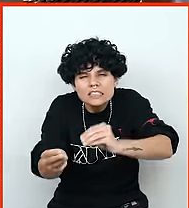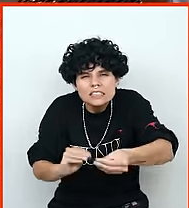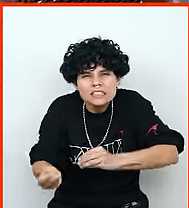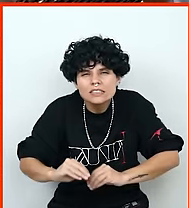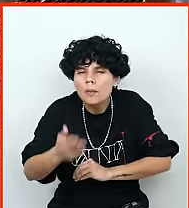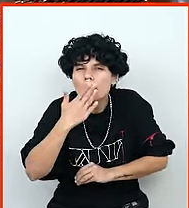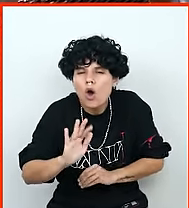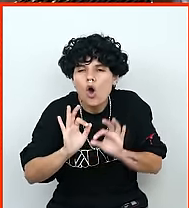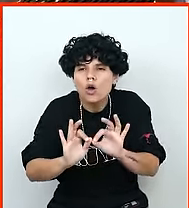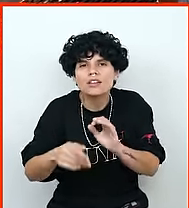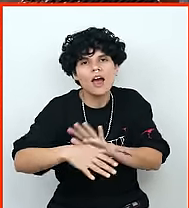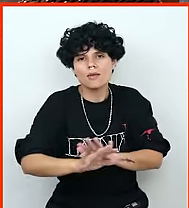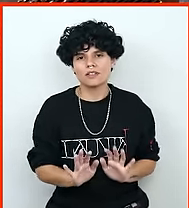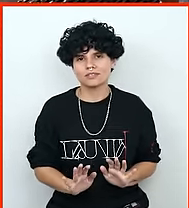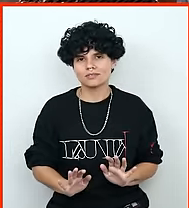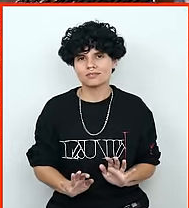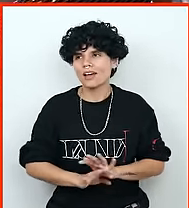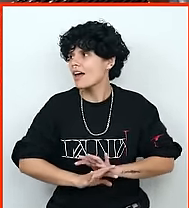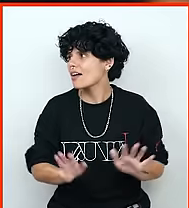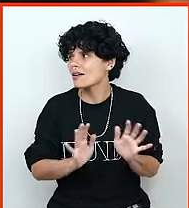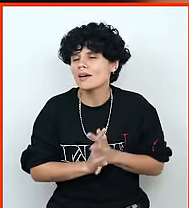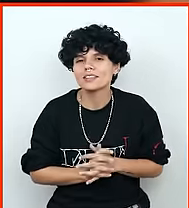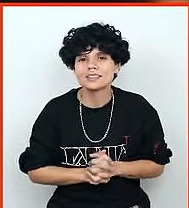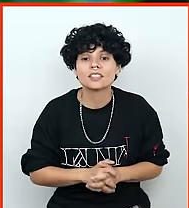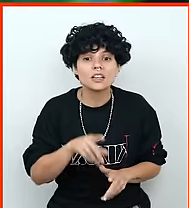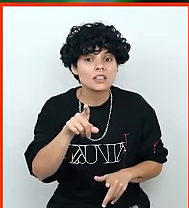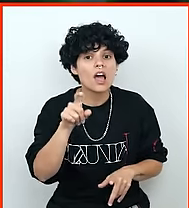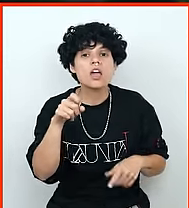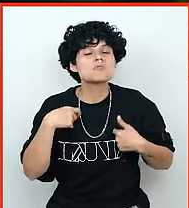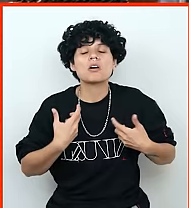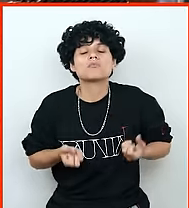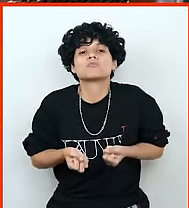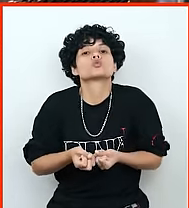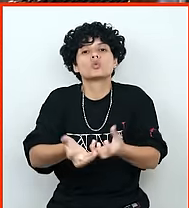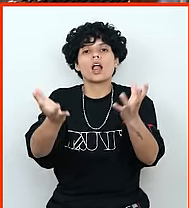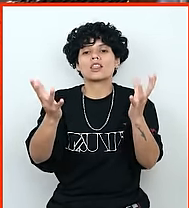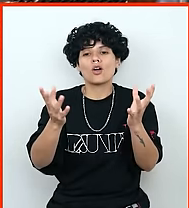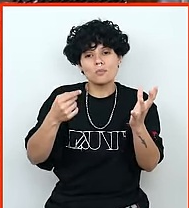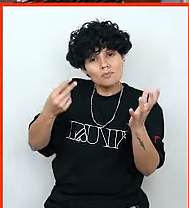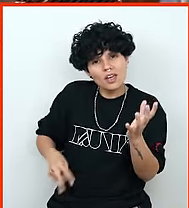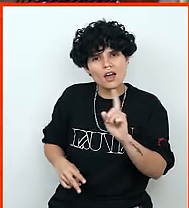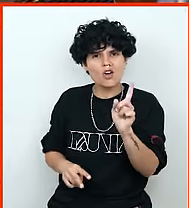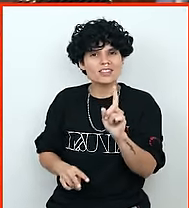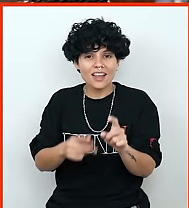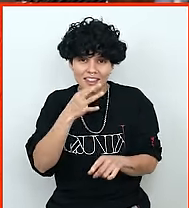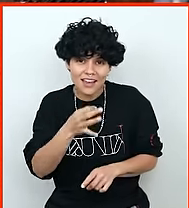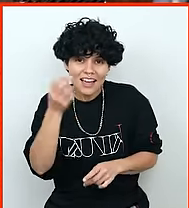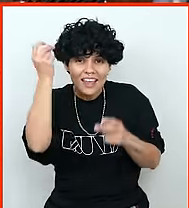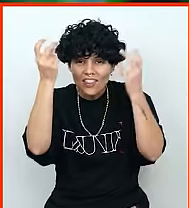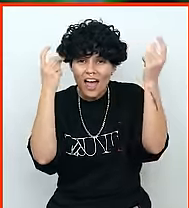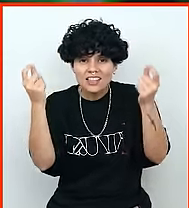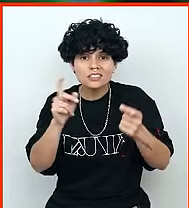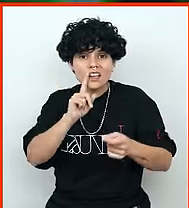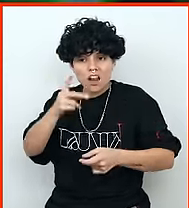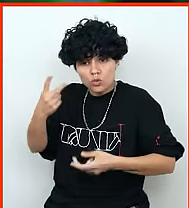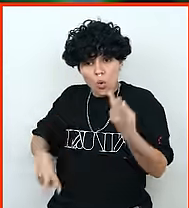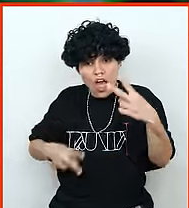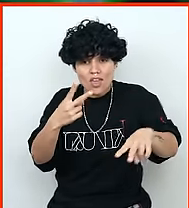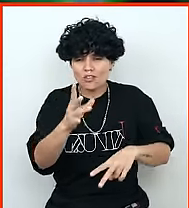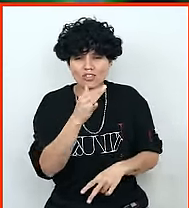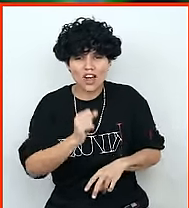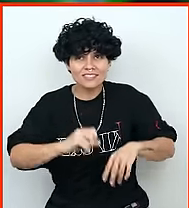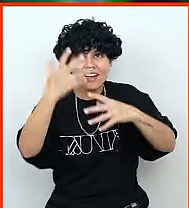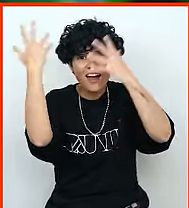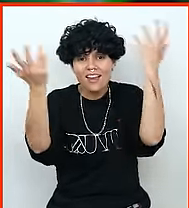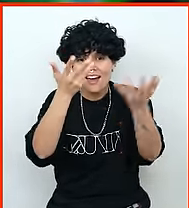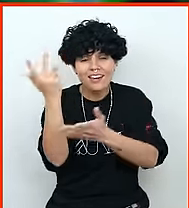canción. Después ya no me pertenece, entonces no tiene sentido escucharla. Ya. Y ahí la soltáis. Obvio, ya no es mía. Ya. La idea no son de nadie. La idea no son de nadie, es